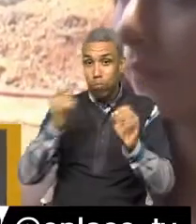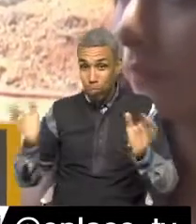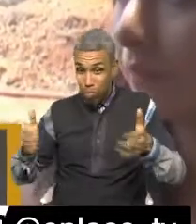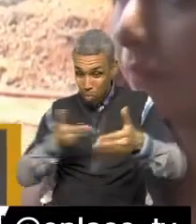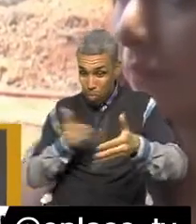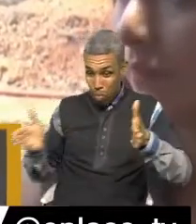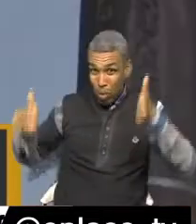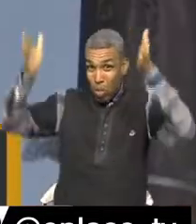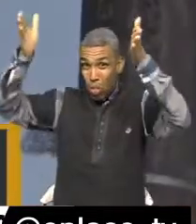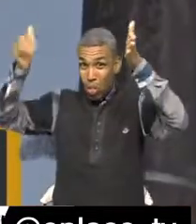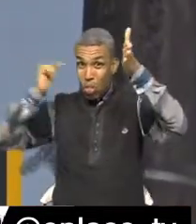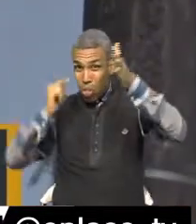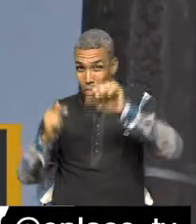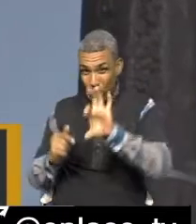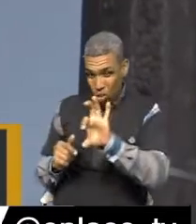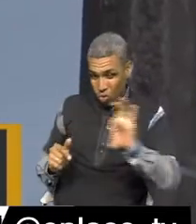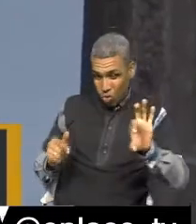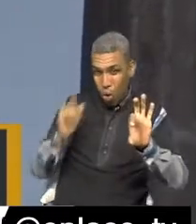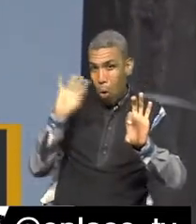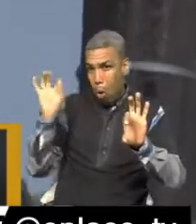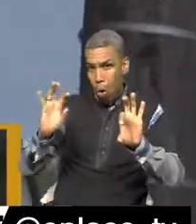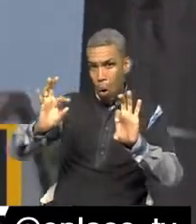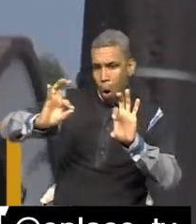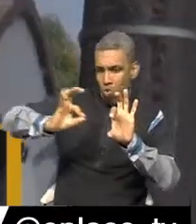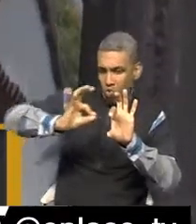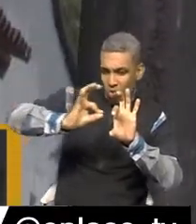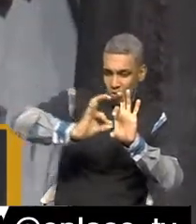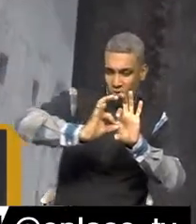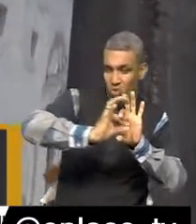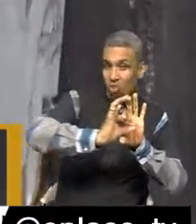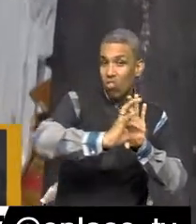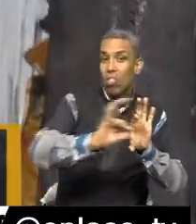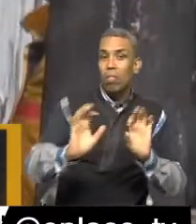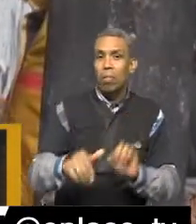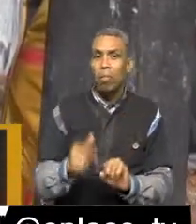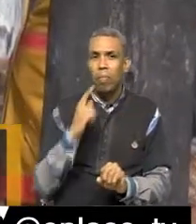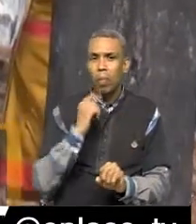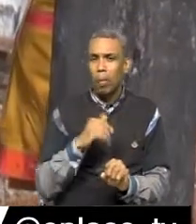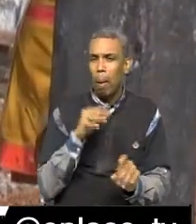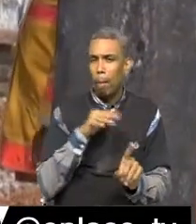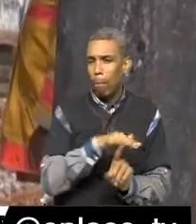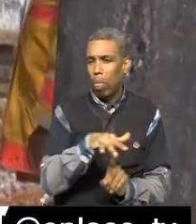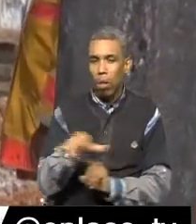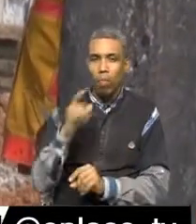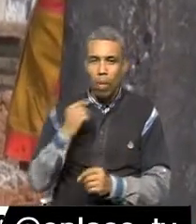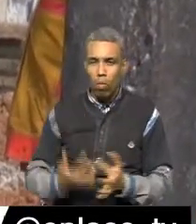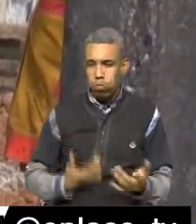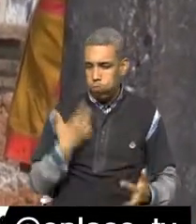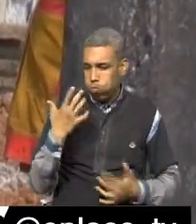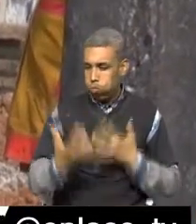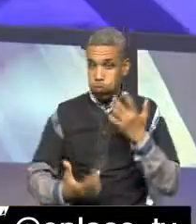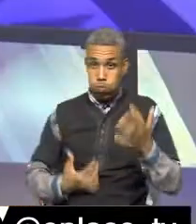encuentran en los hornos. De acuerdo con el informe oficial, en este conato de incendio no hubo personas afectadas, solo daños menores.